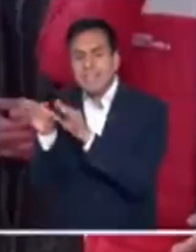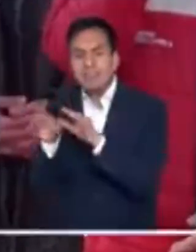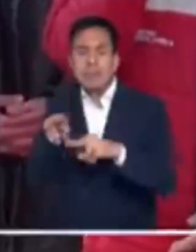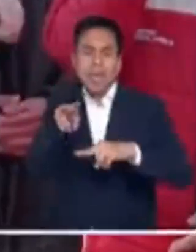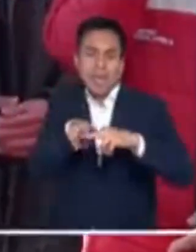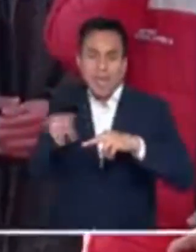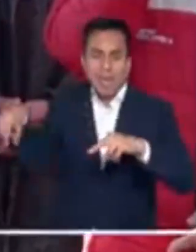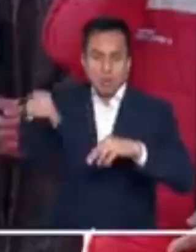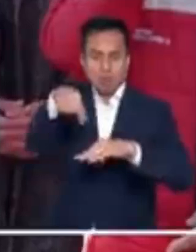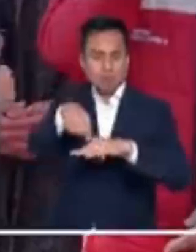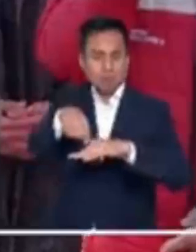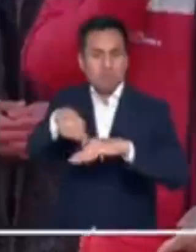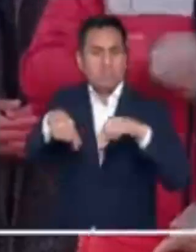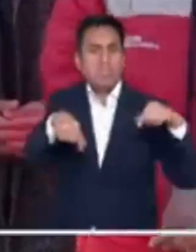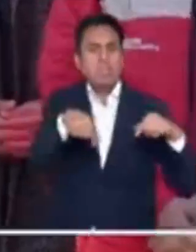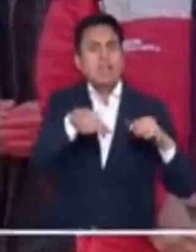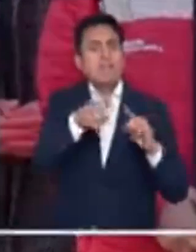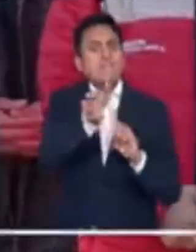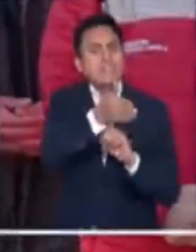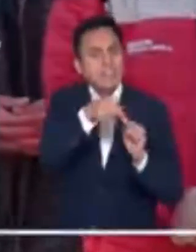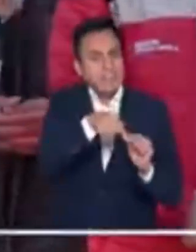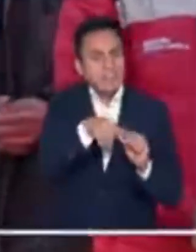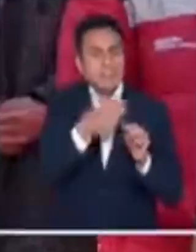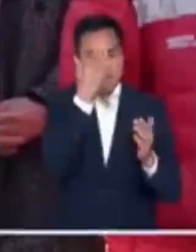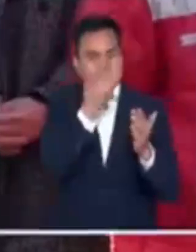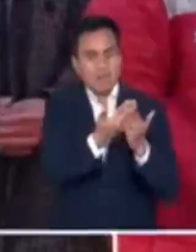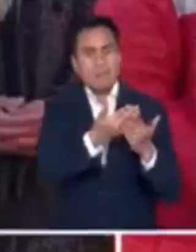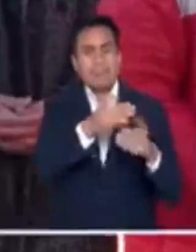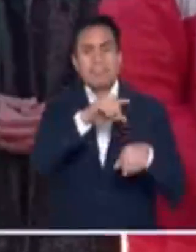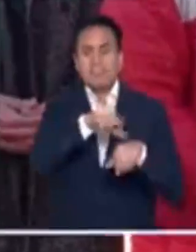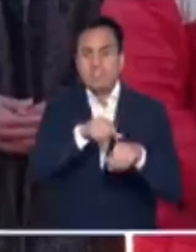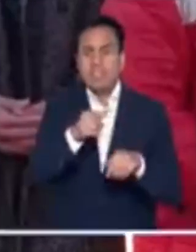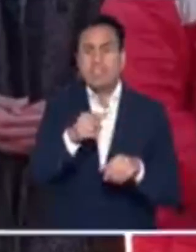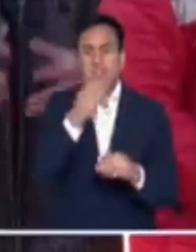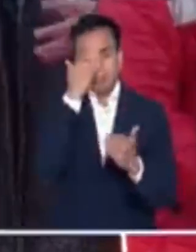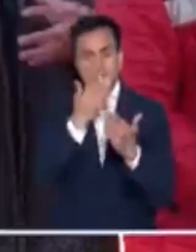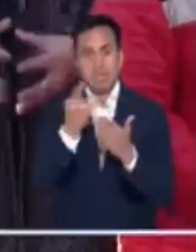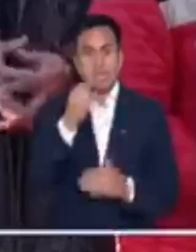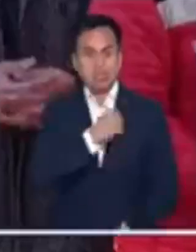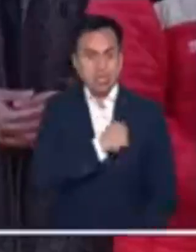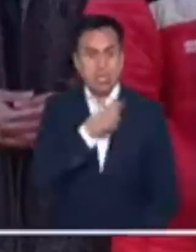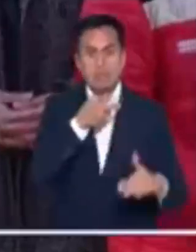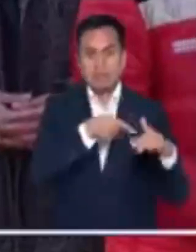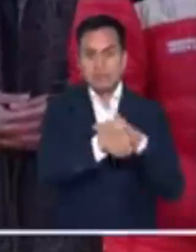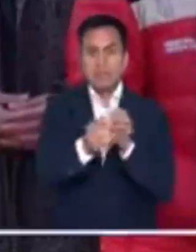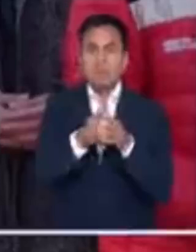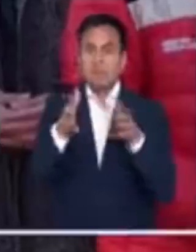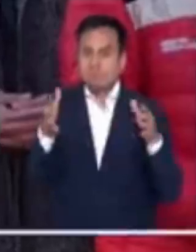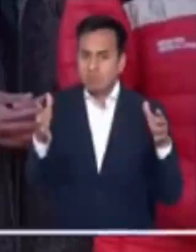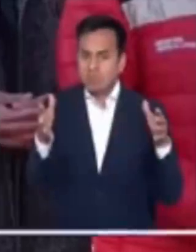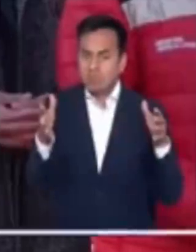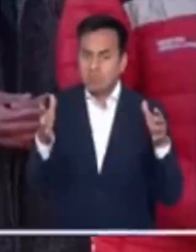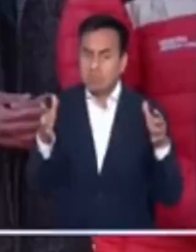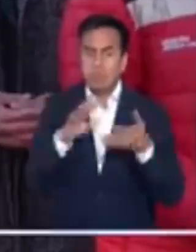héroes, el nudo del cruce de bandera, frente a la estación central, frente a la Universidad Católica va a haber intervenciones mayores y